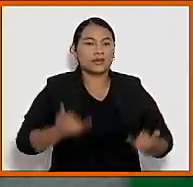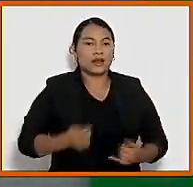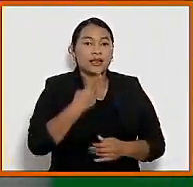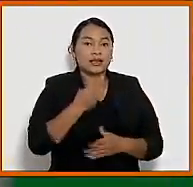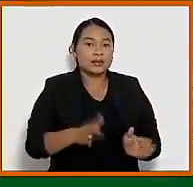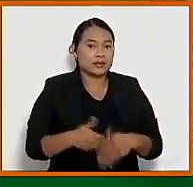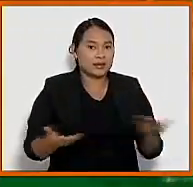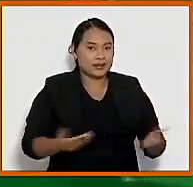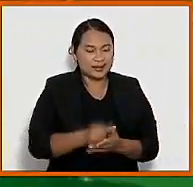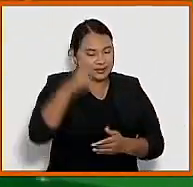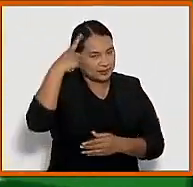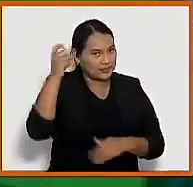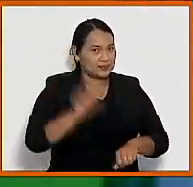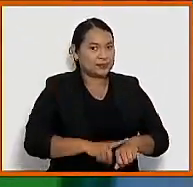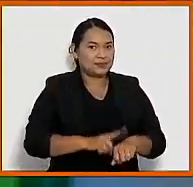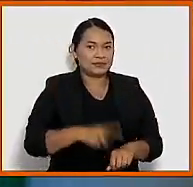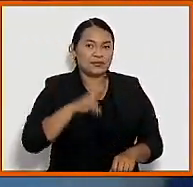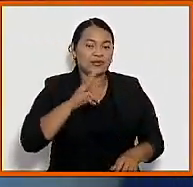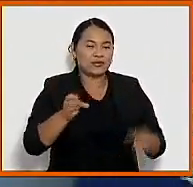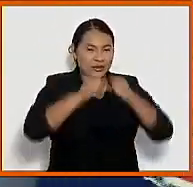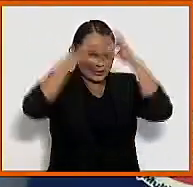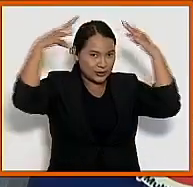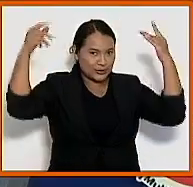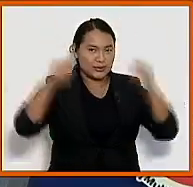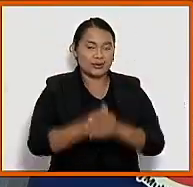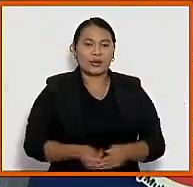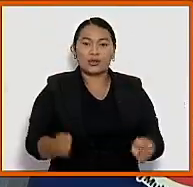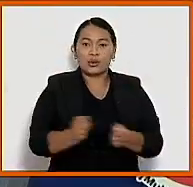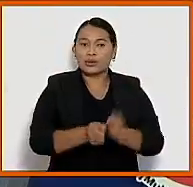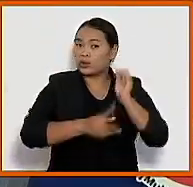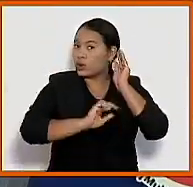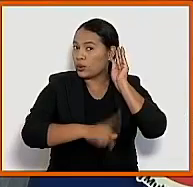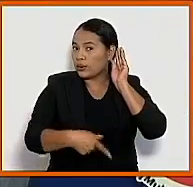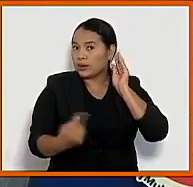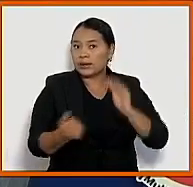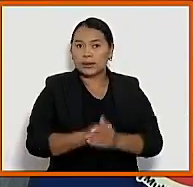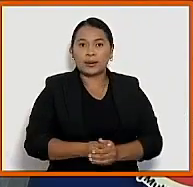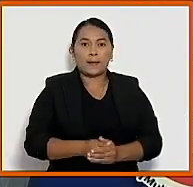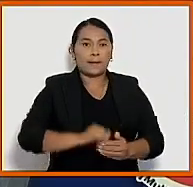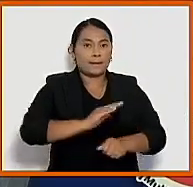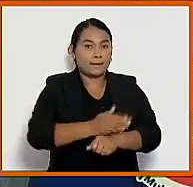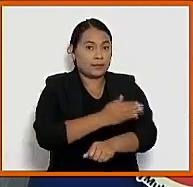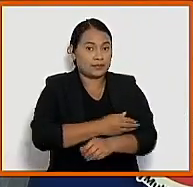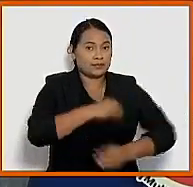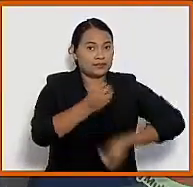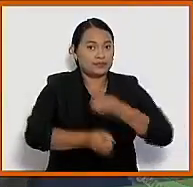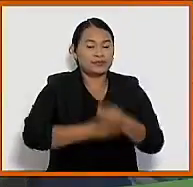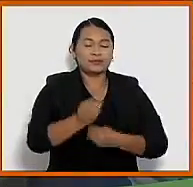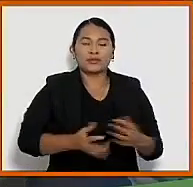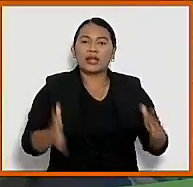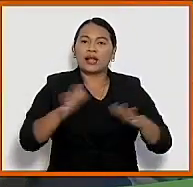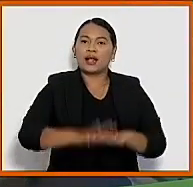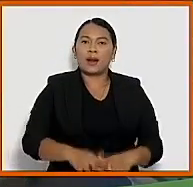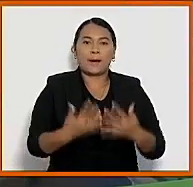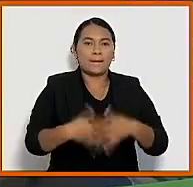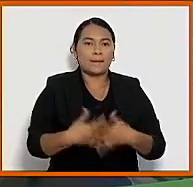qué soñaste porque es momento de hacerlo una realidad en Diaria. Pero antes vamos a incorporar nuestras esferas al juego.